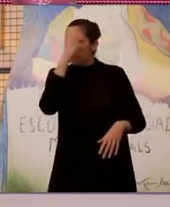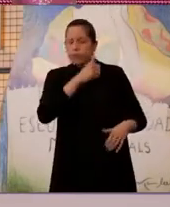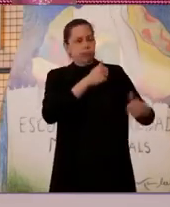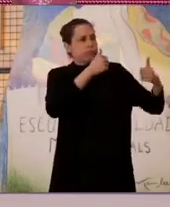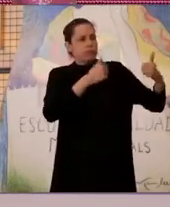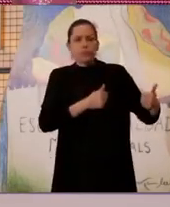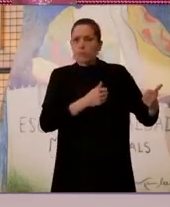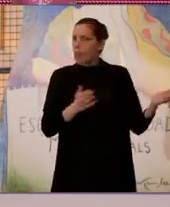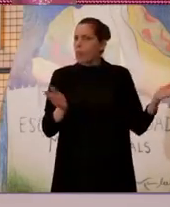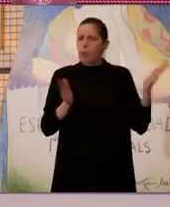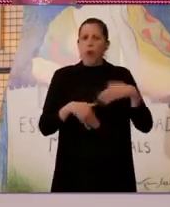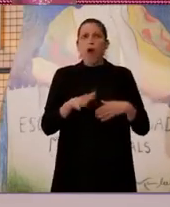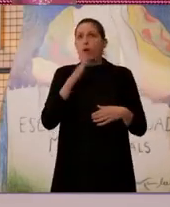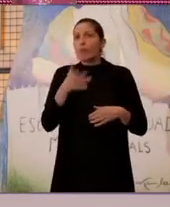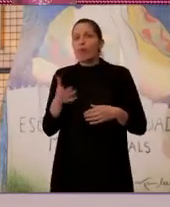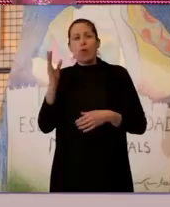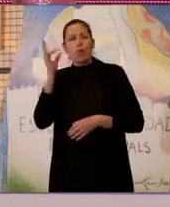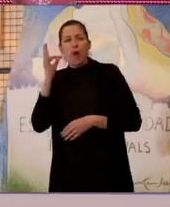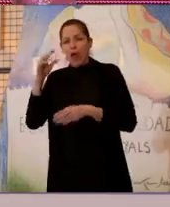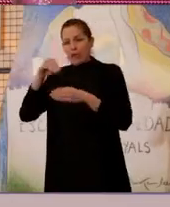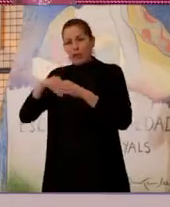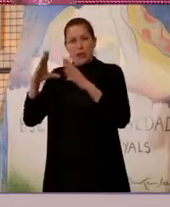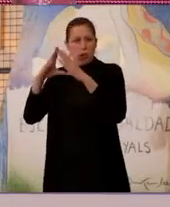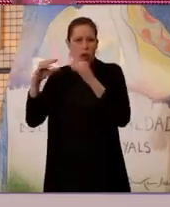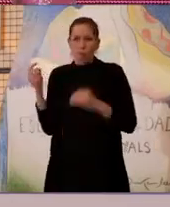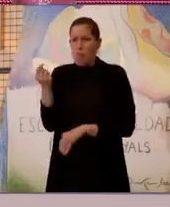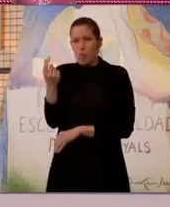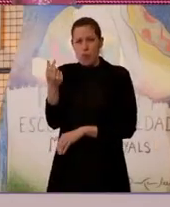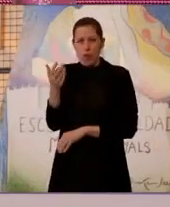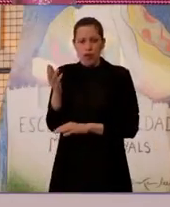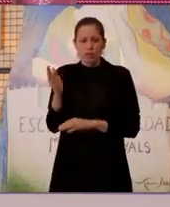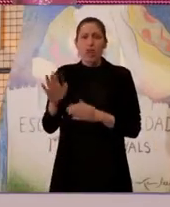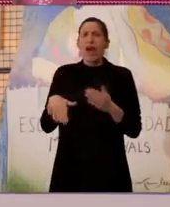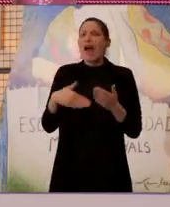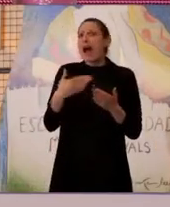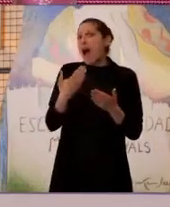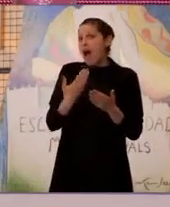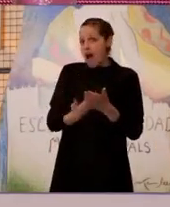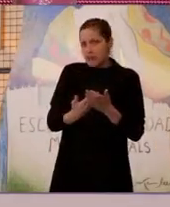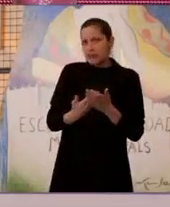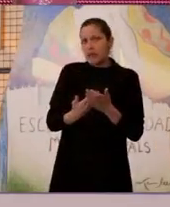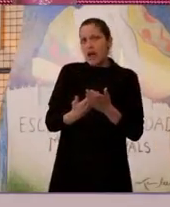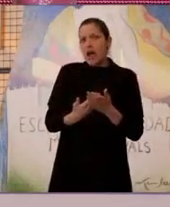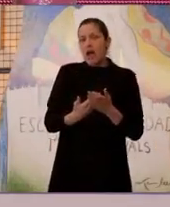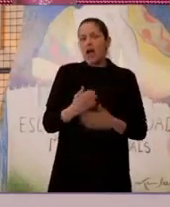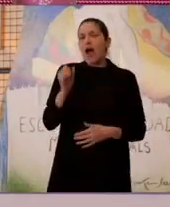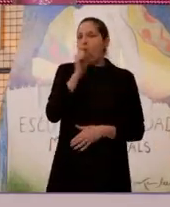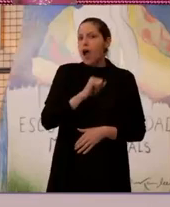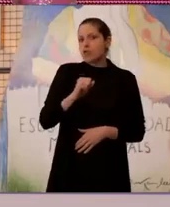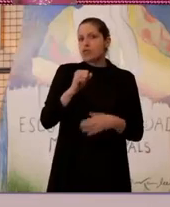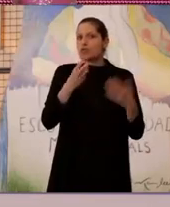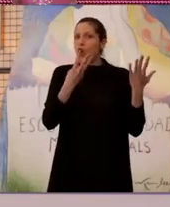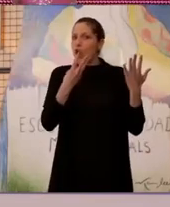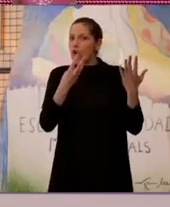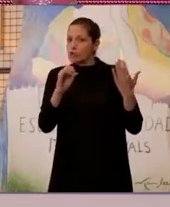hasta finales de los años 80 no es superior el número de mujeres en las universidades